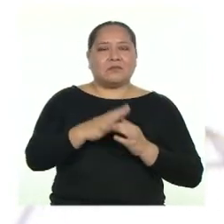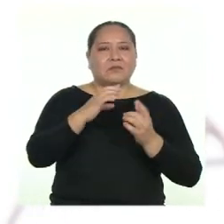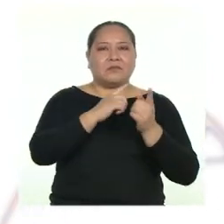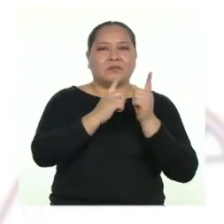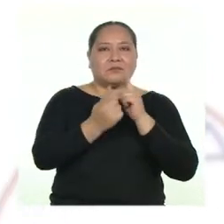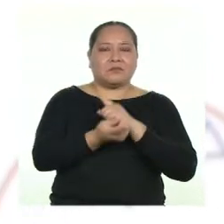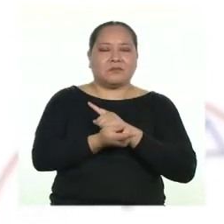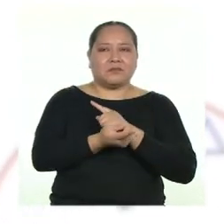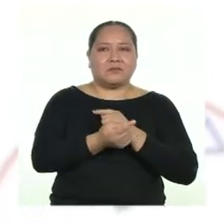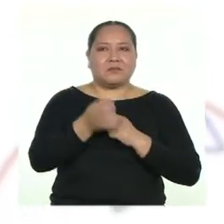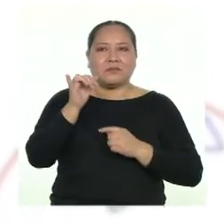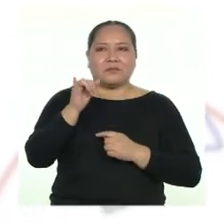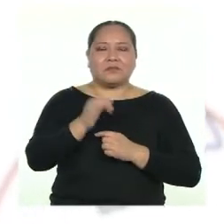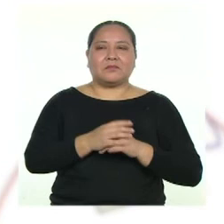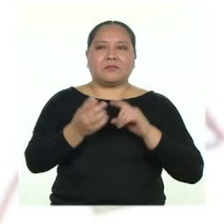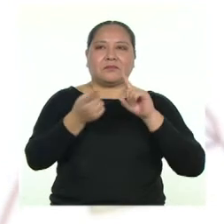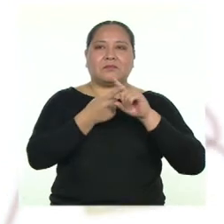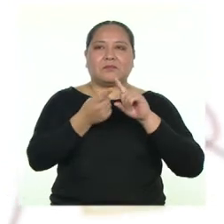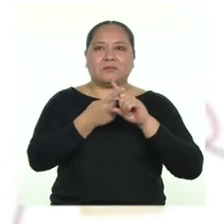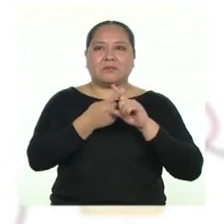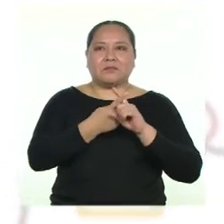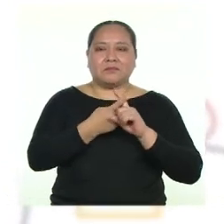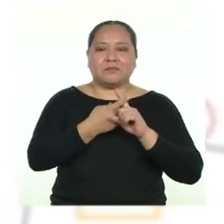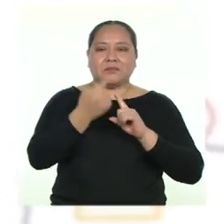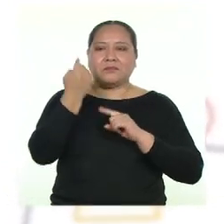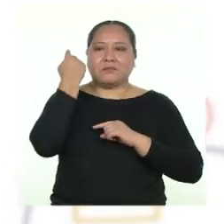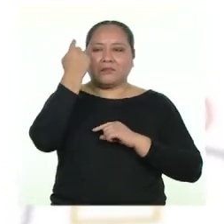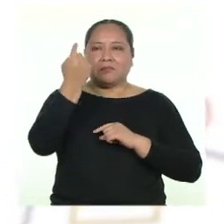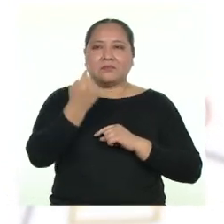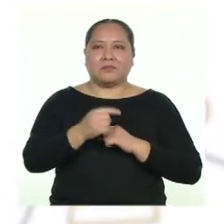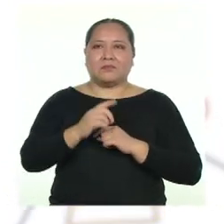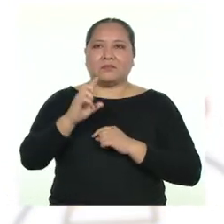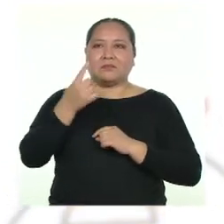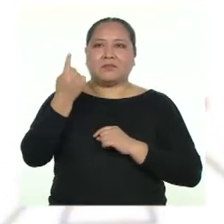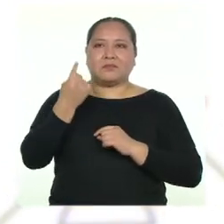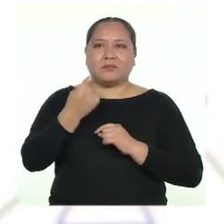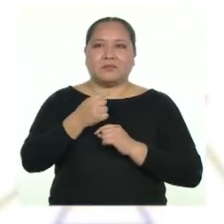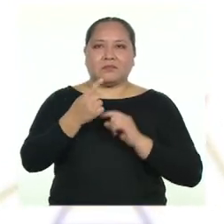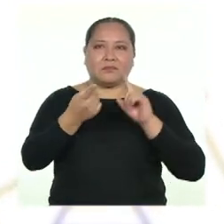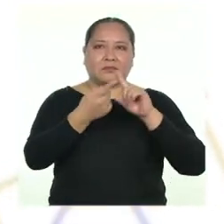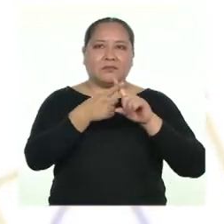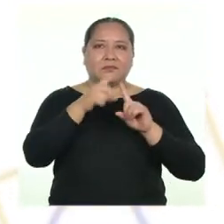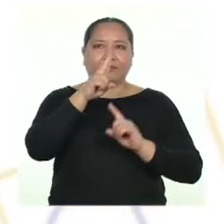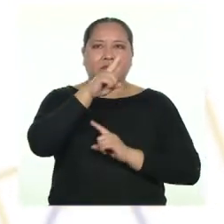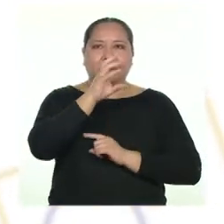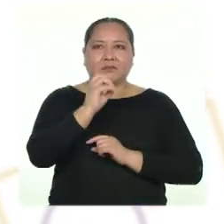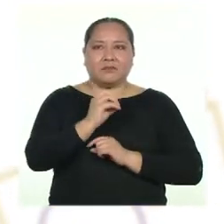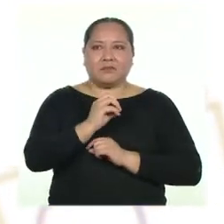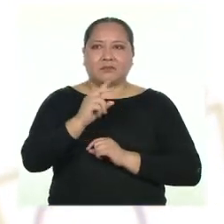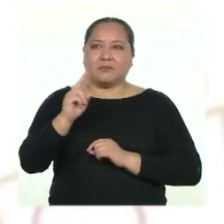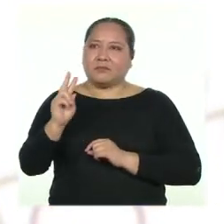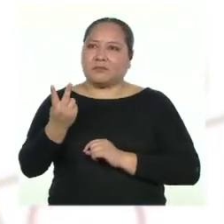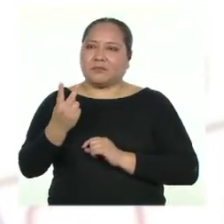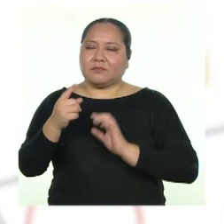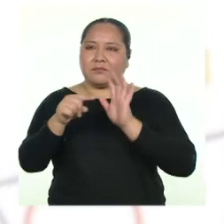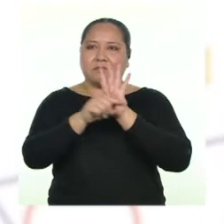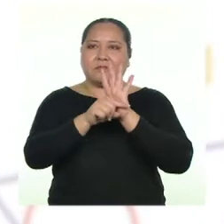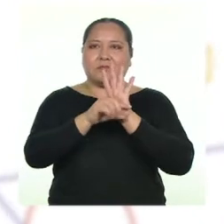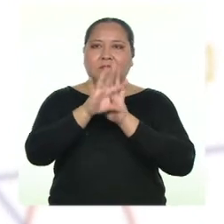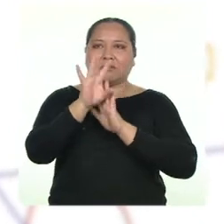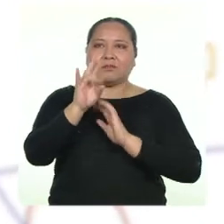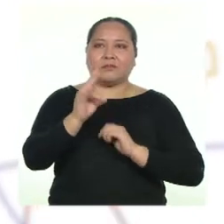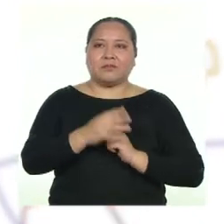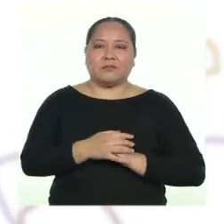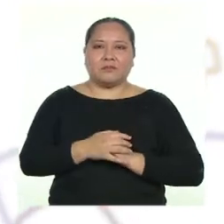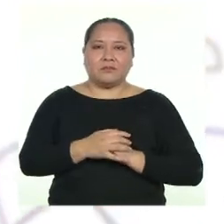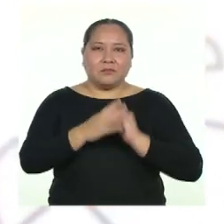Por eso vamos a multiplicar cada ecuación, la primera por 20 y la segunda por menos 7. Hay